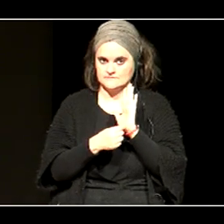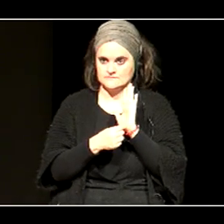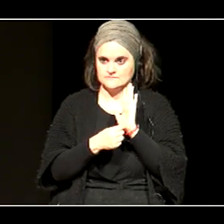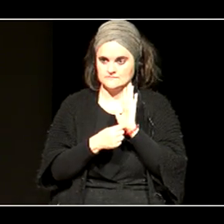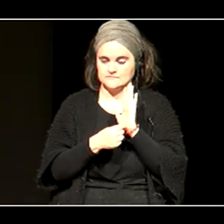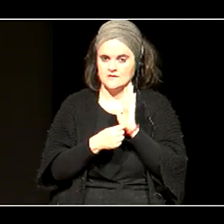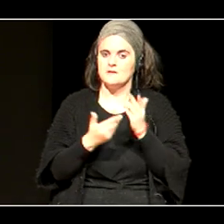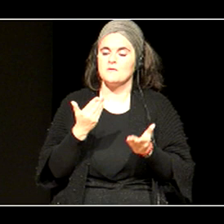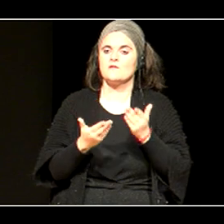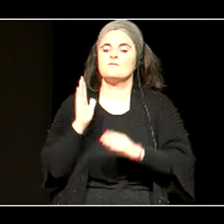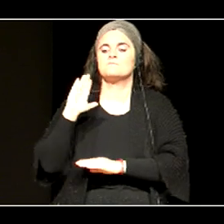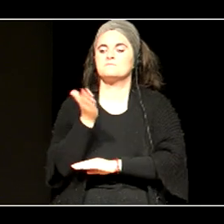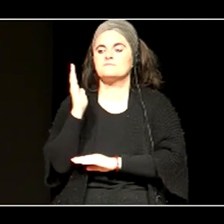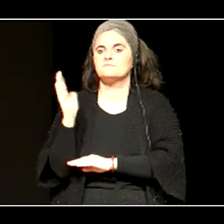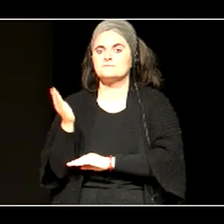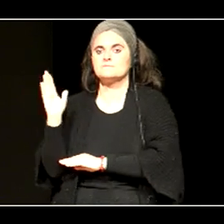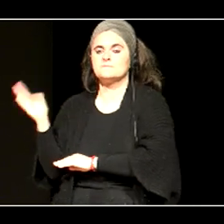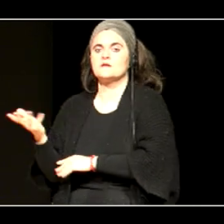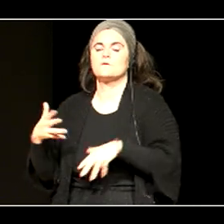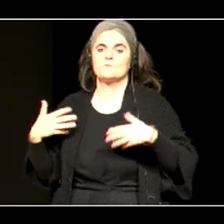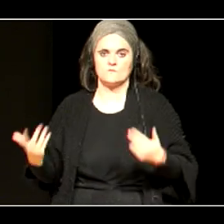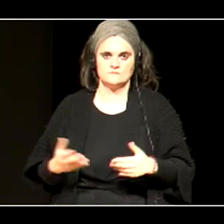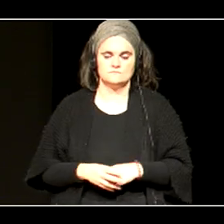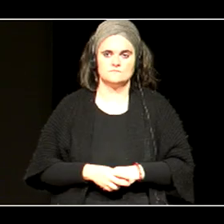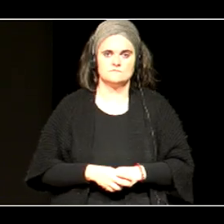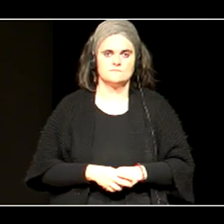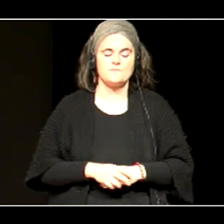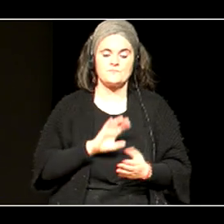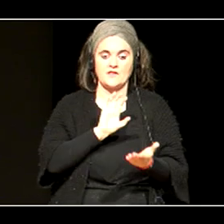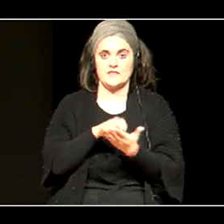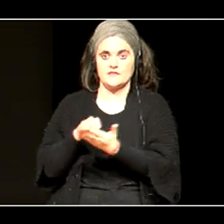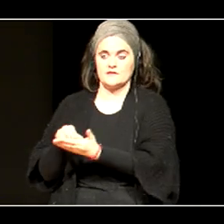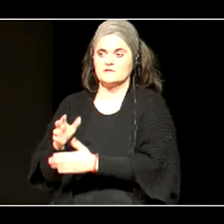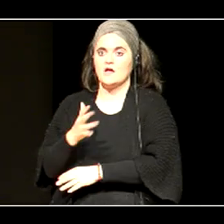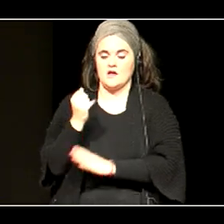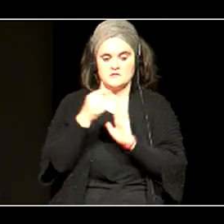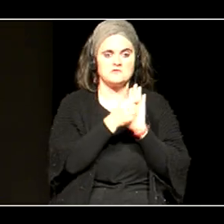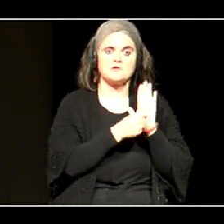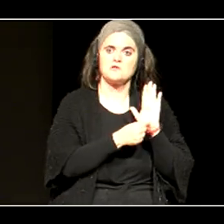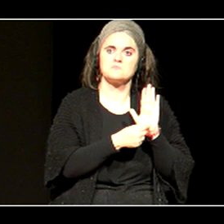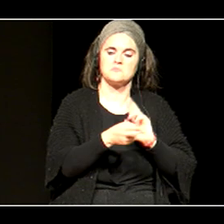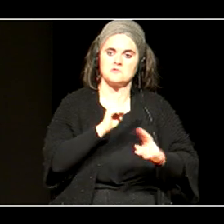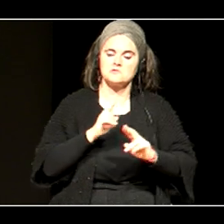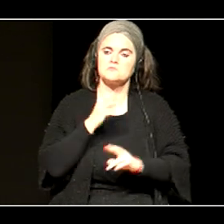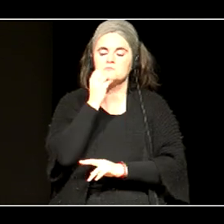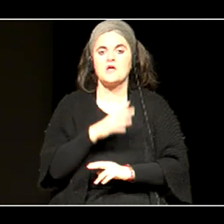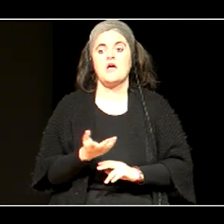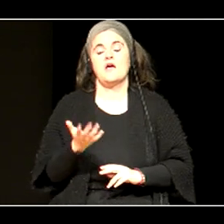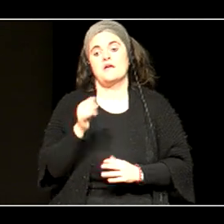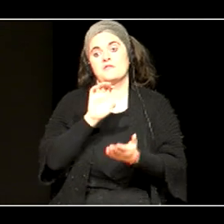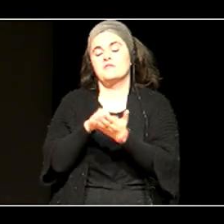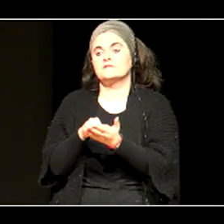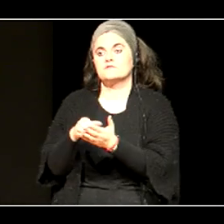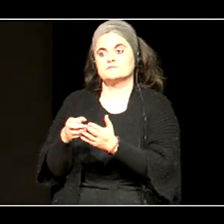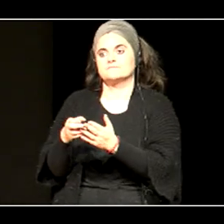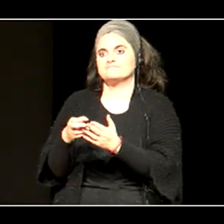que nos puedan decir realmente hay centros que acá estos indicadores sí que han respondido bien hay centros que necesitan